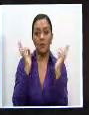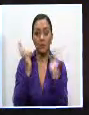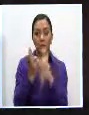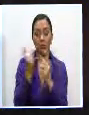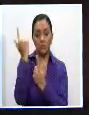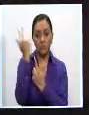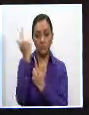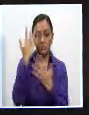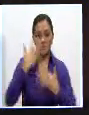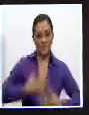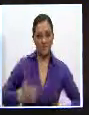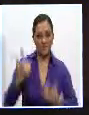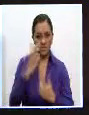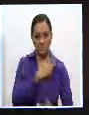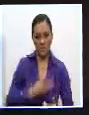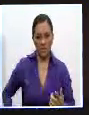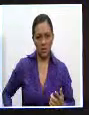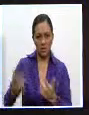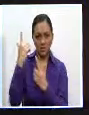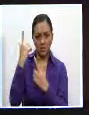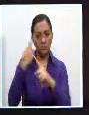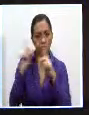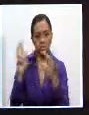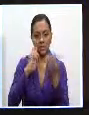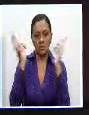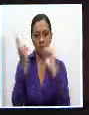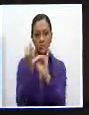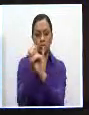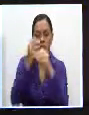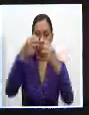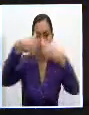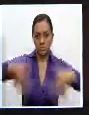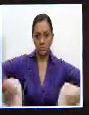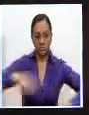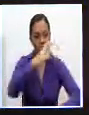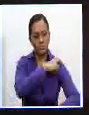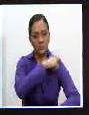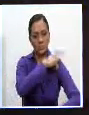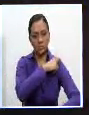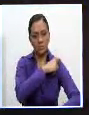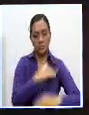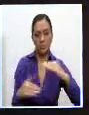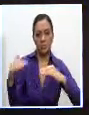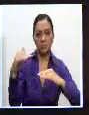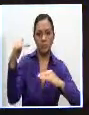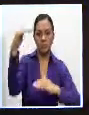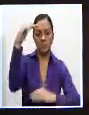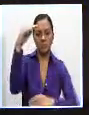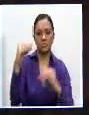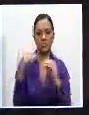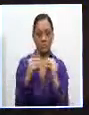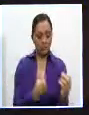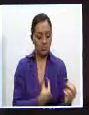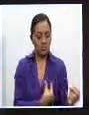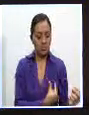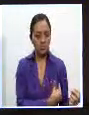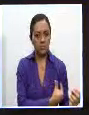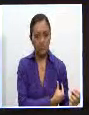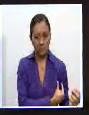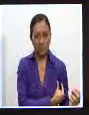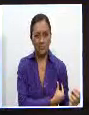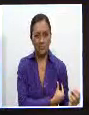de fuerzas armadas que regula de otra forma la institución de los edecanes y los ascensos la normativa de los